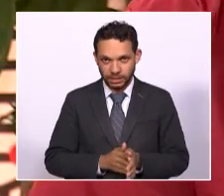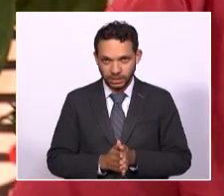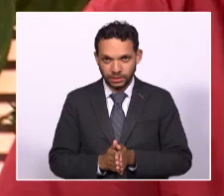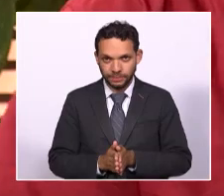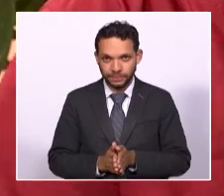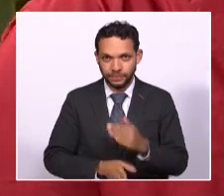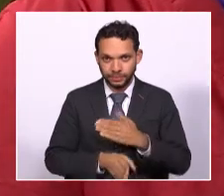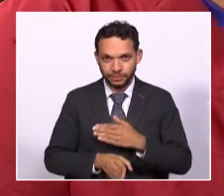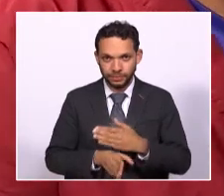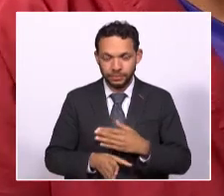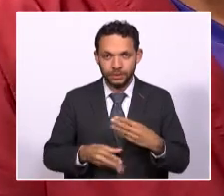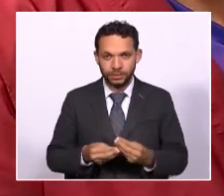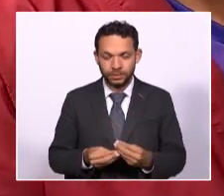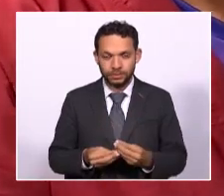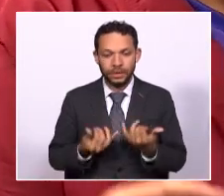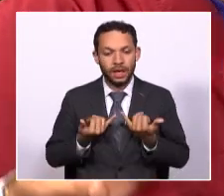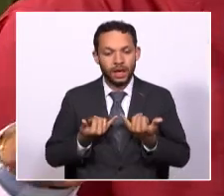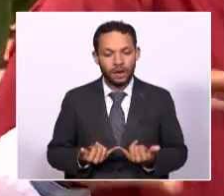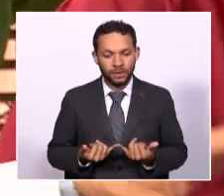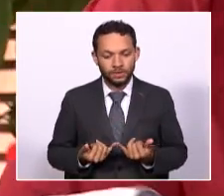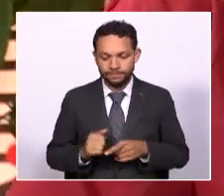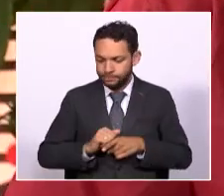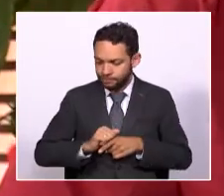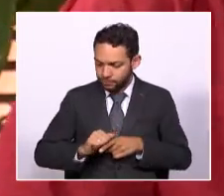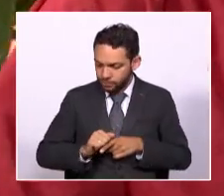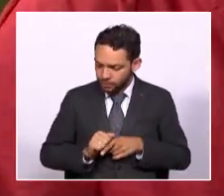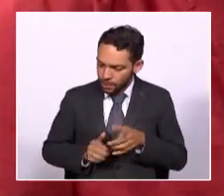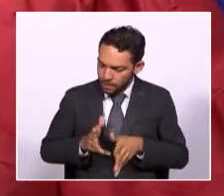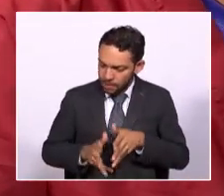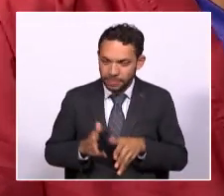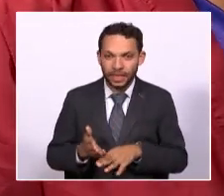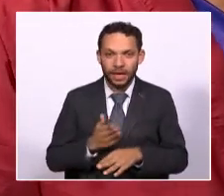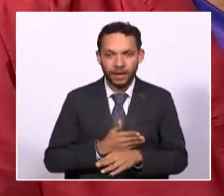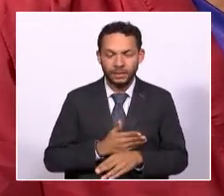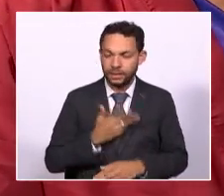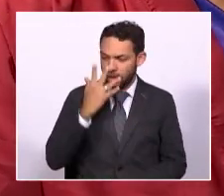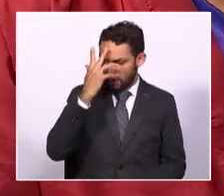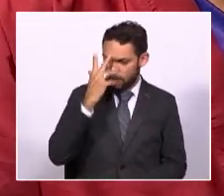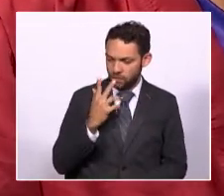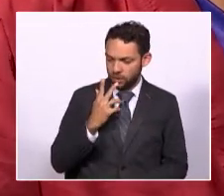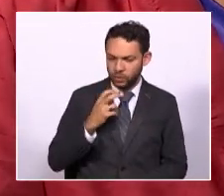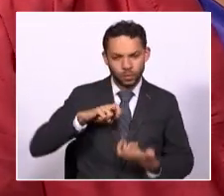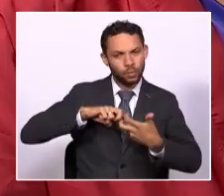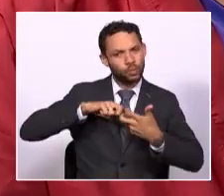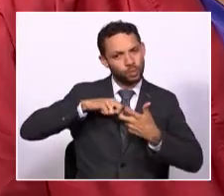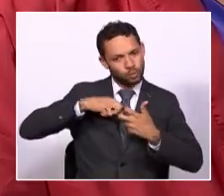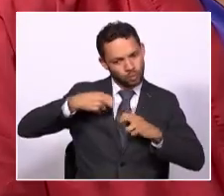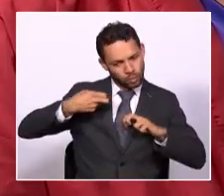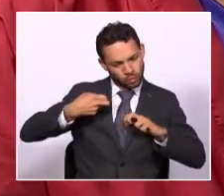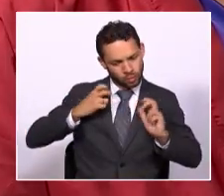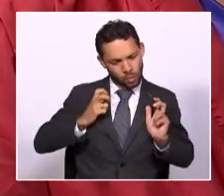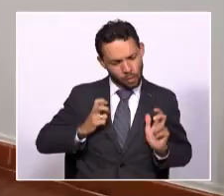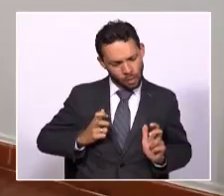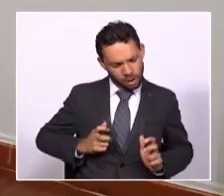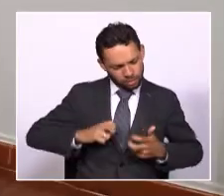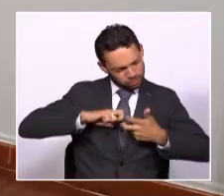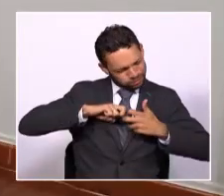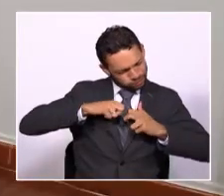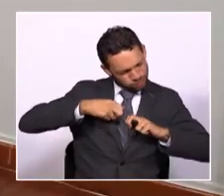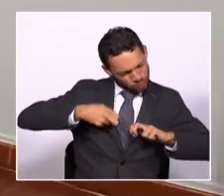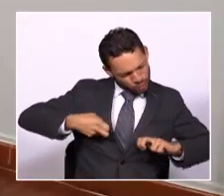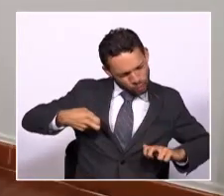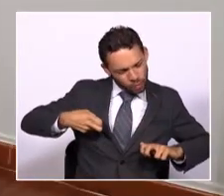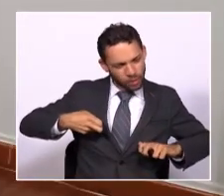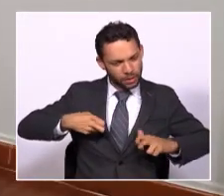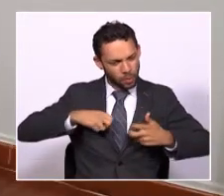Ahora vamos a hacer todo el proceso de quiropraxia. Ya se le ha hecho una evaluación muscular, si hay o no una subluxación, si es lo